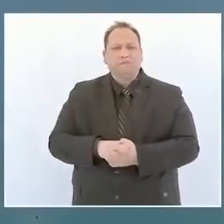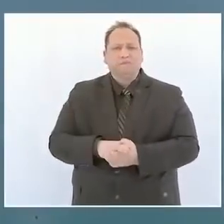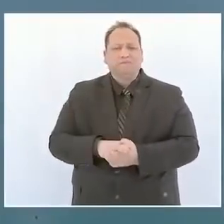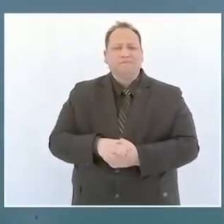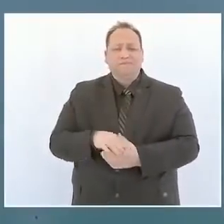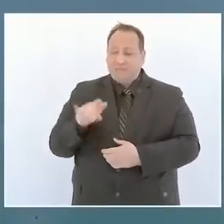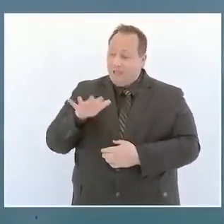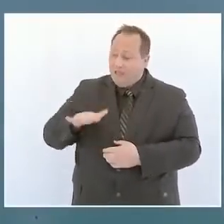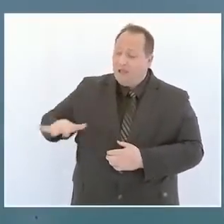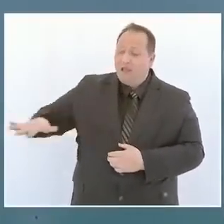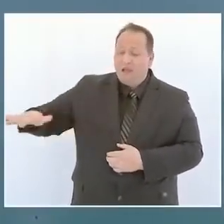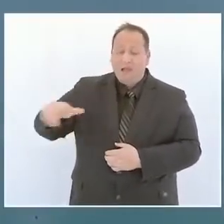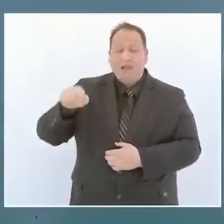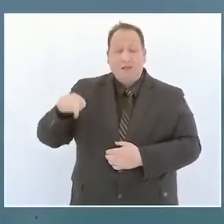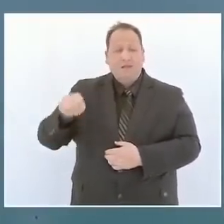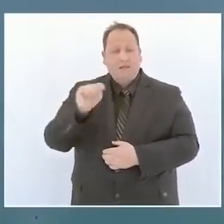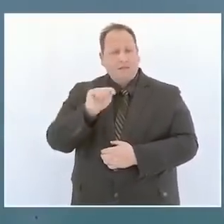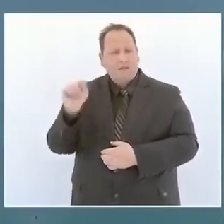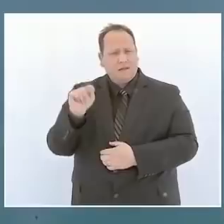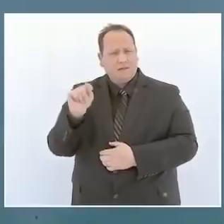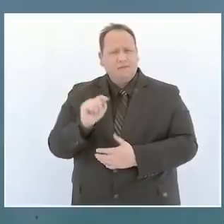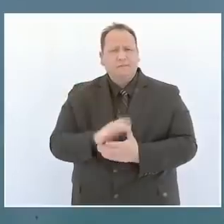Aquí en Tecate